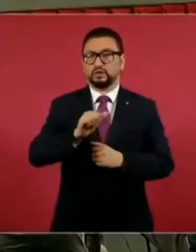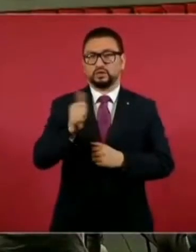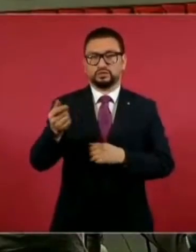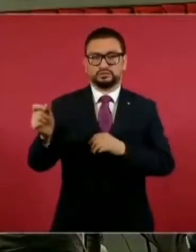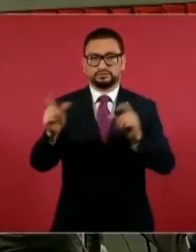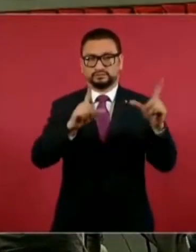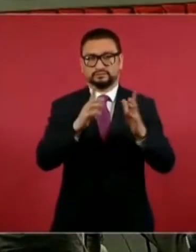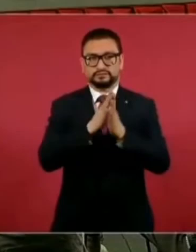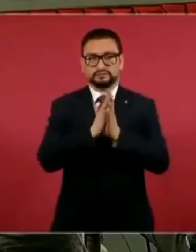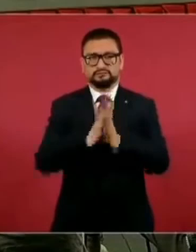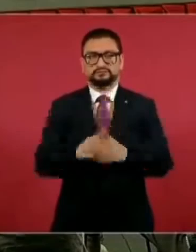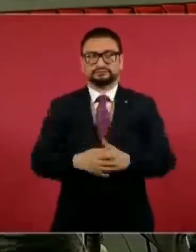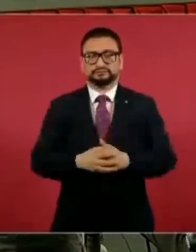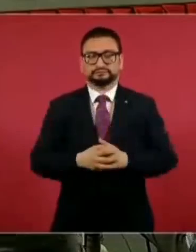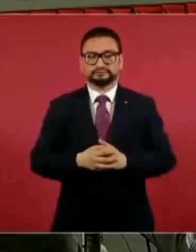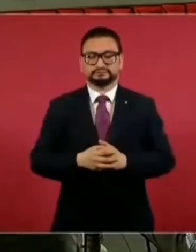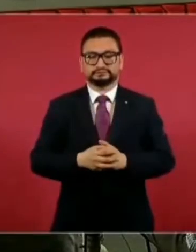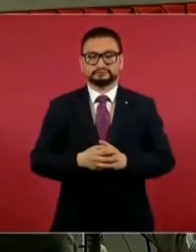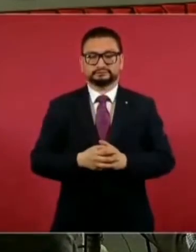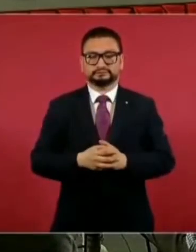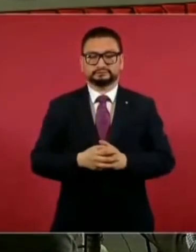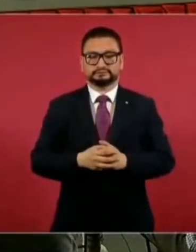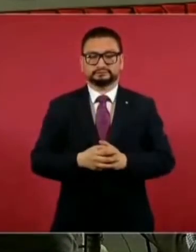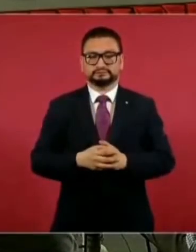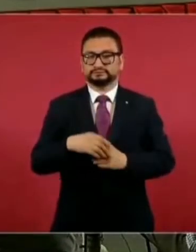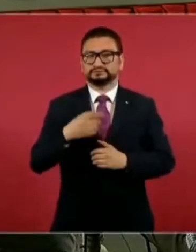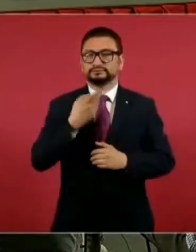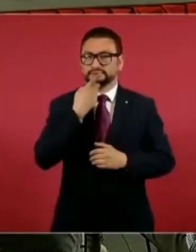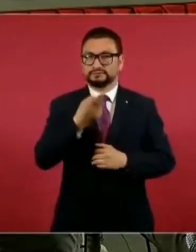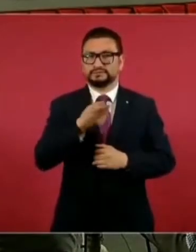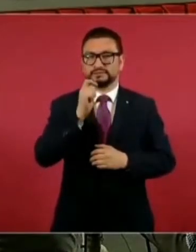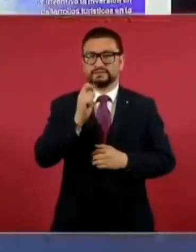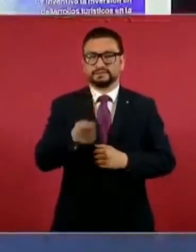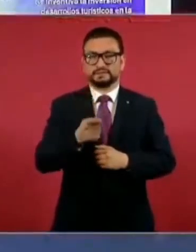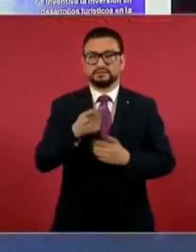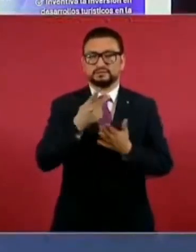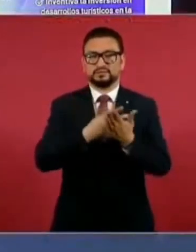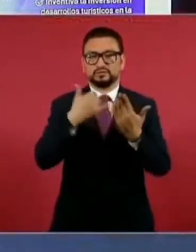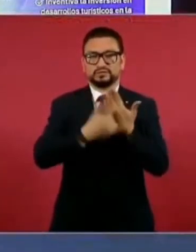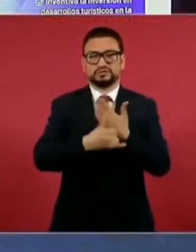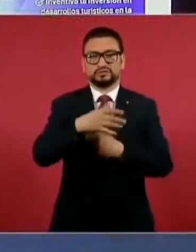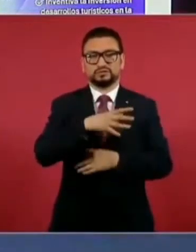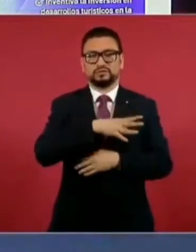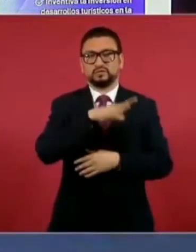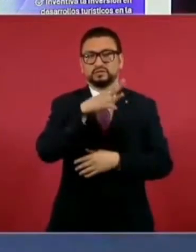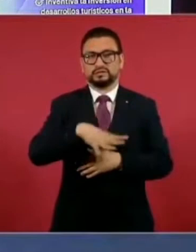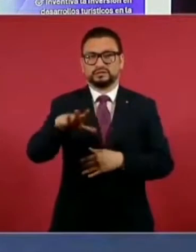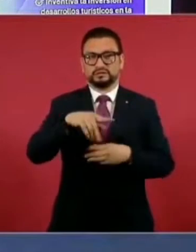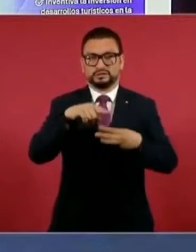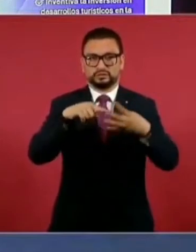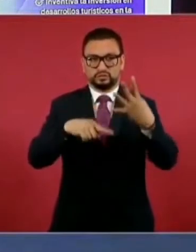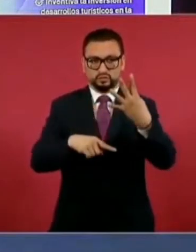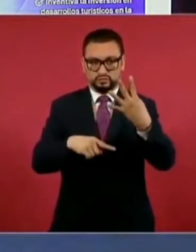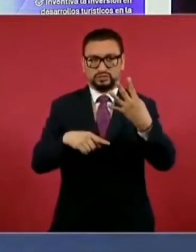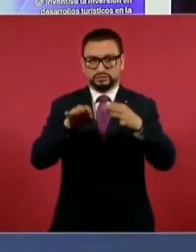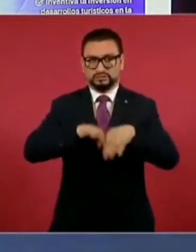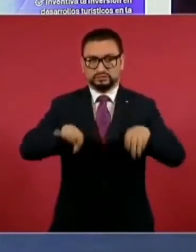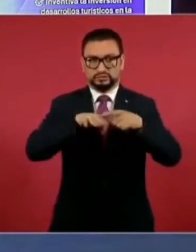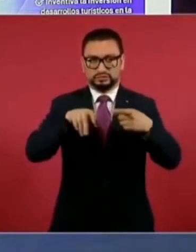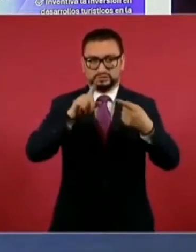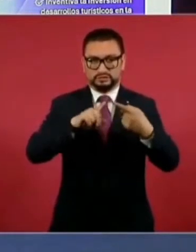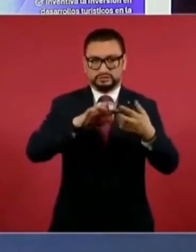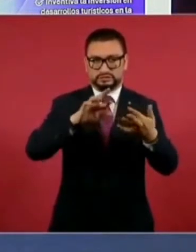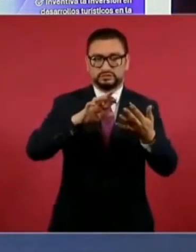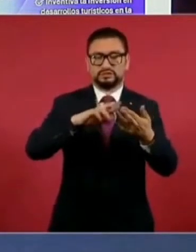favor. Bien, hablamos aquí en forma general de los proyectos en 4 rubros importantes. El enlace